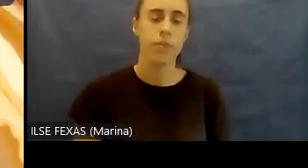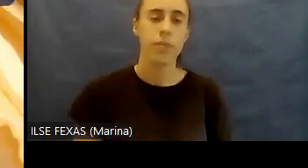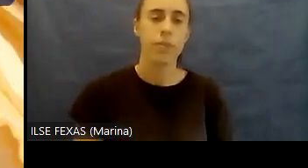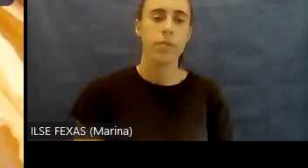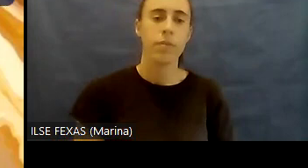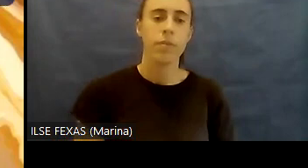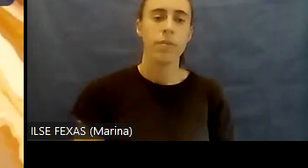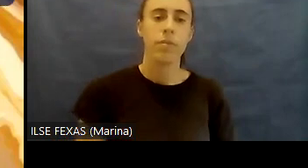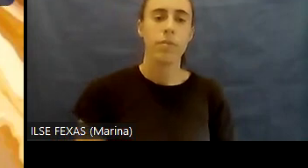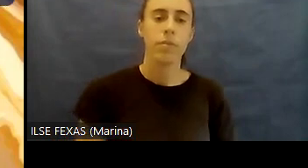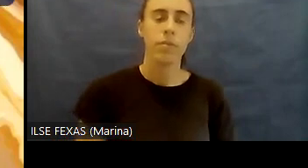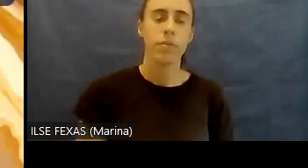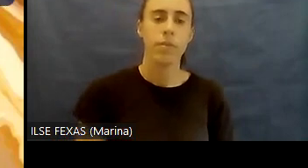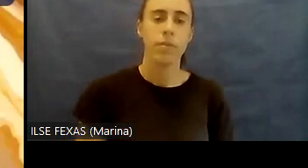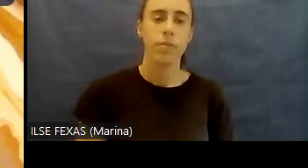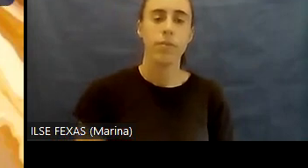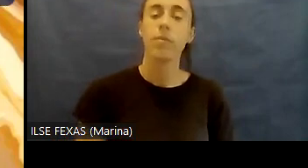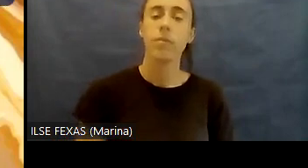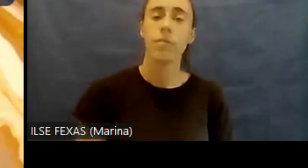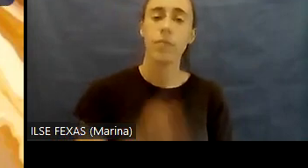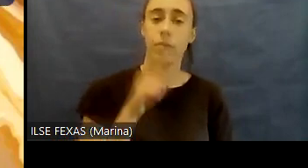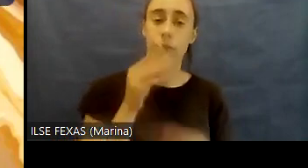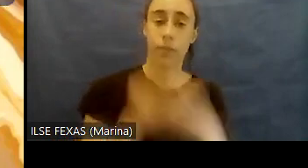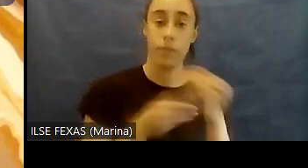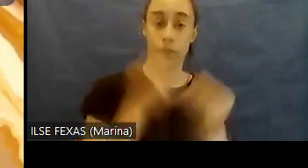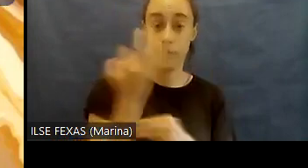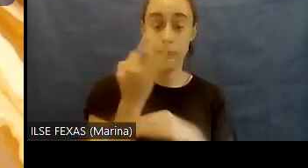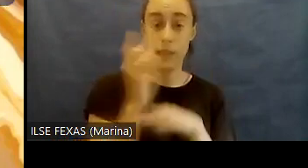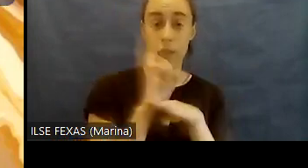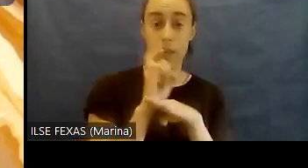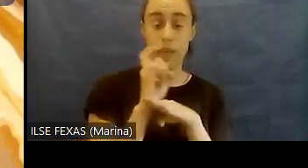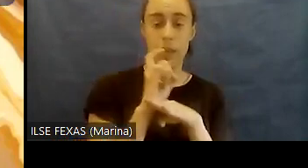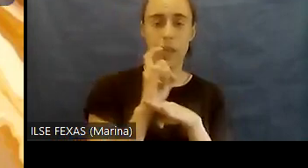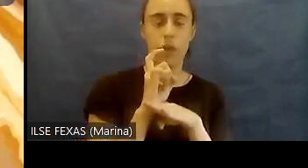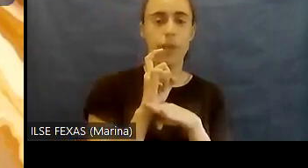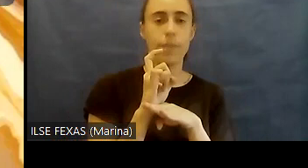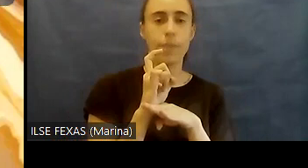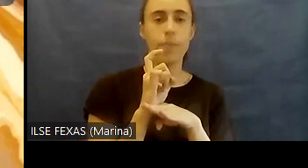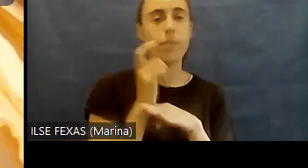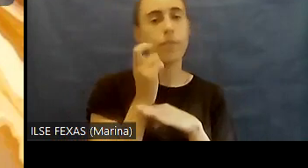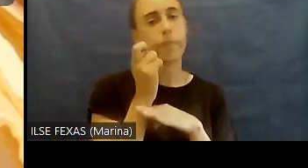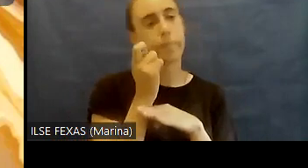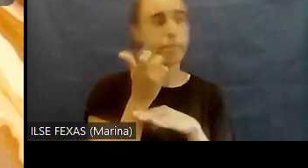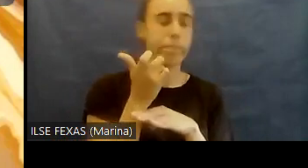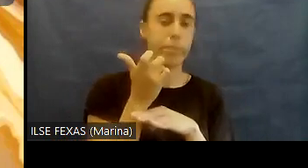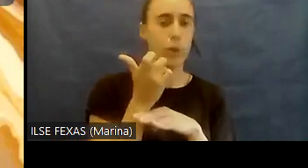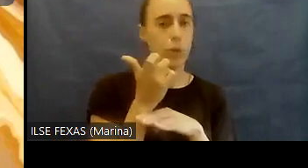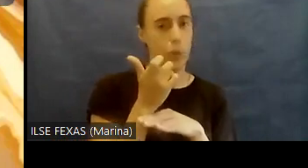Vale, aquí lo que se les hizo a estos ratoncillos fue una perrería,